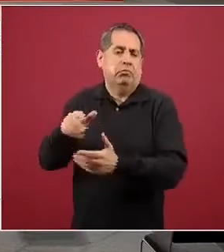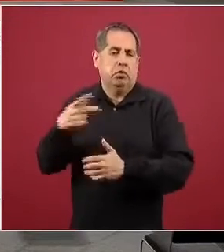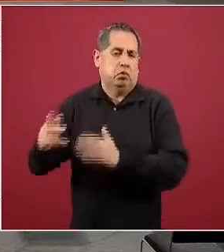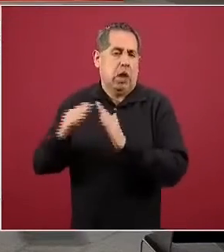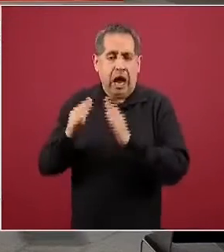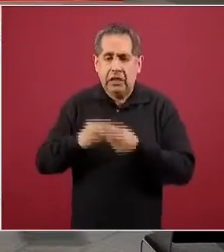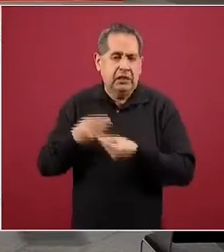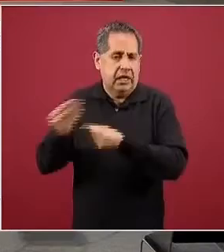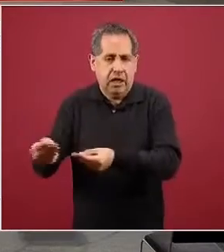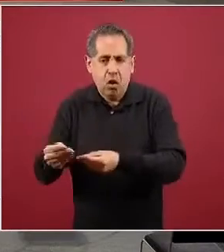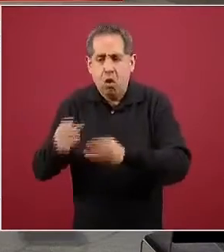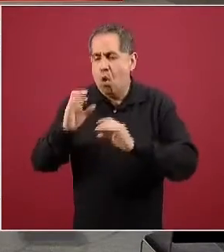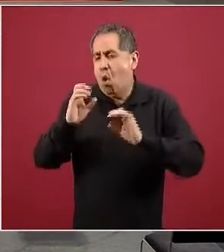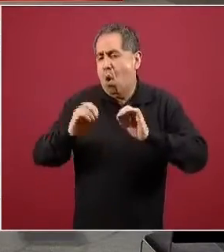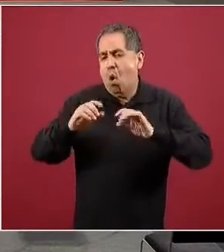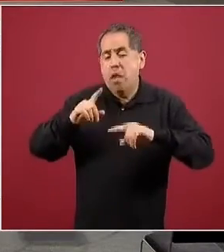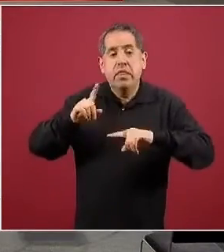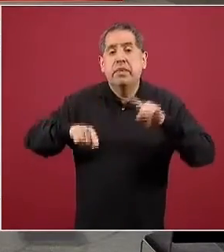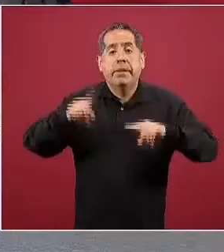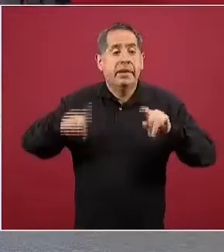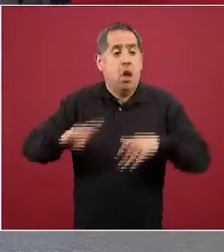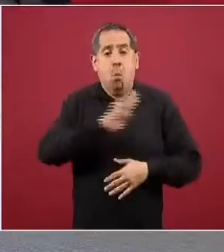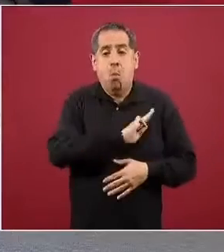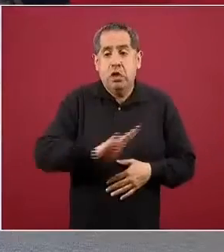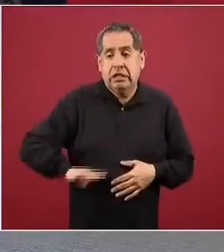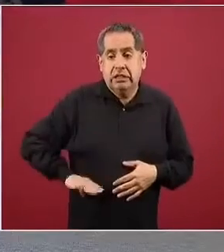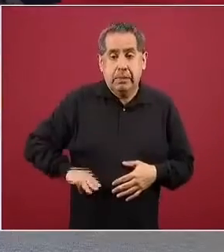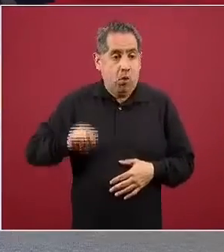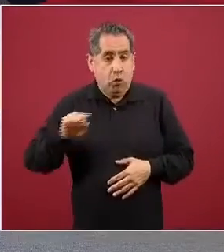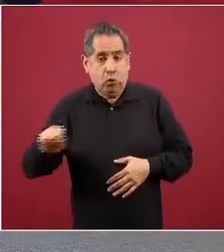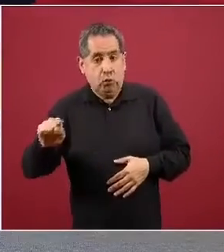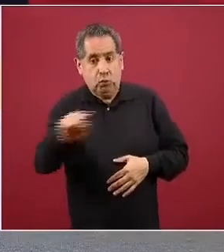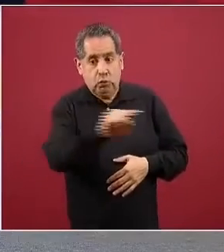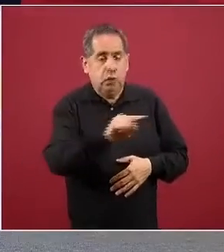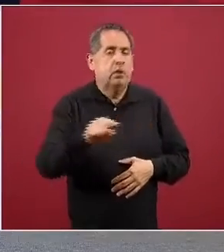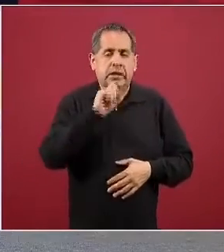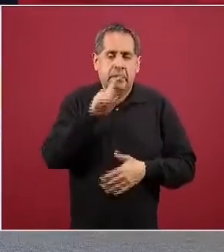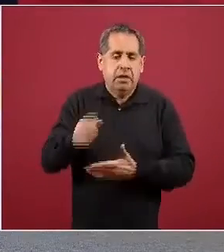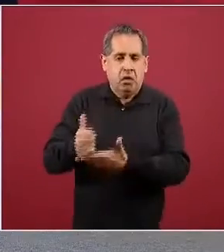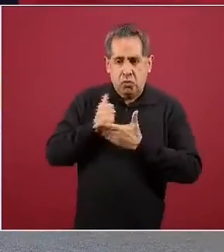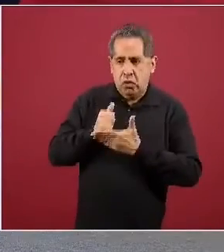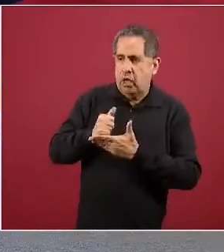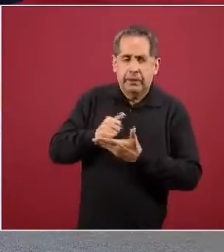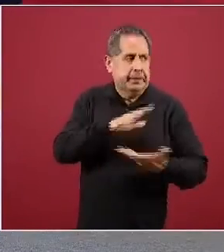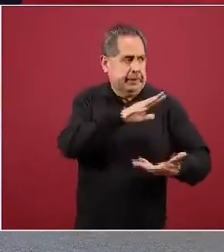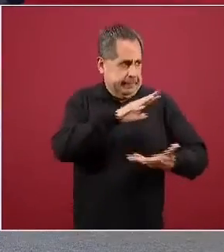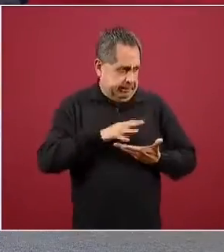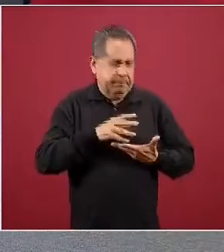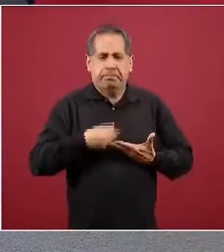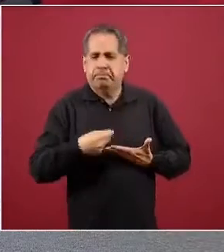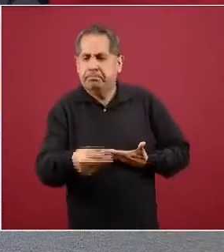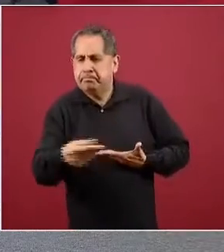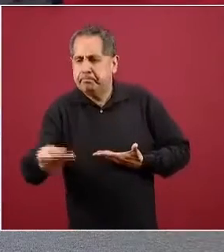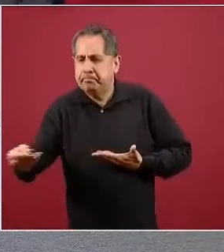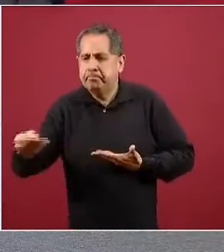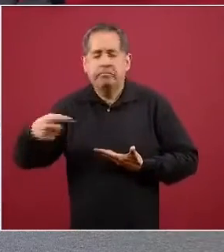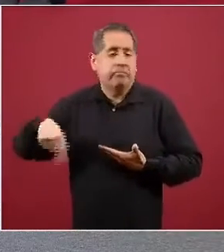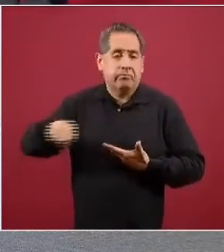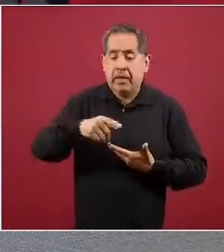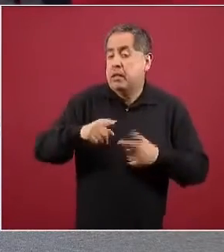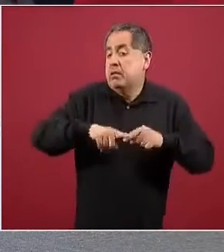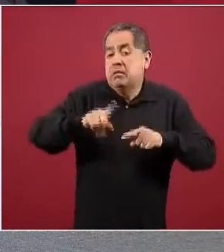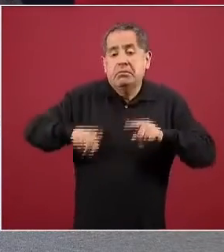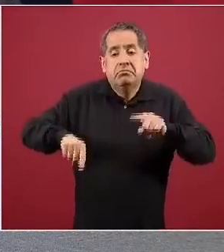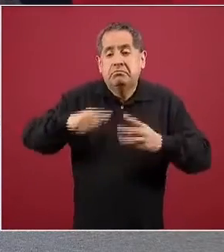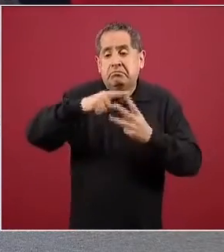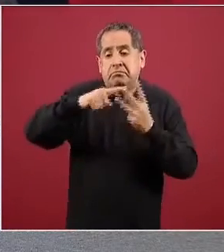y también en algunos casos los municipios nos van a apoyar en la entrega de libros directamente a la familia. Así de que puede ser alguna de esas